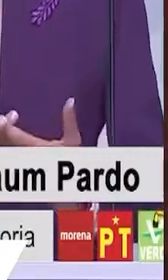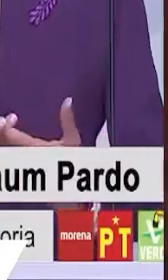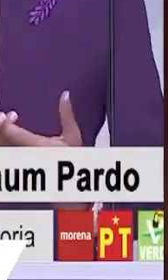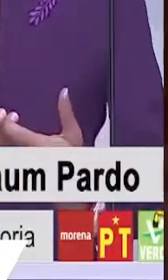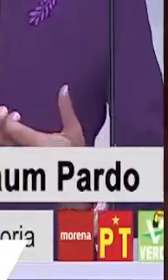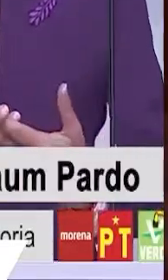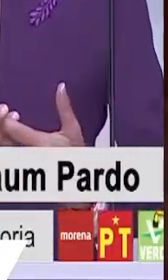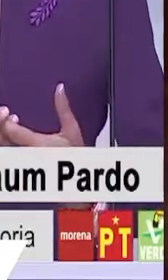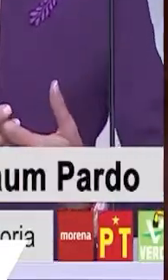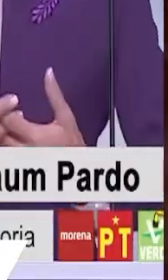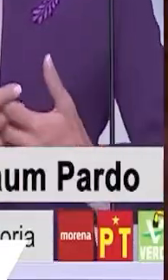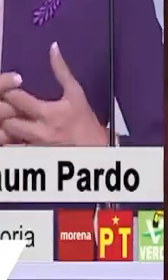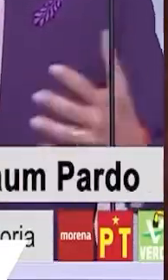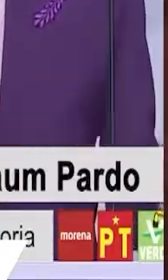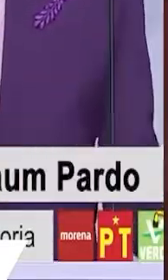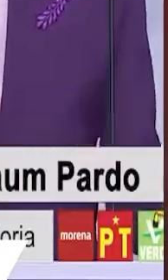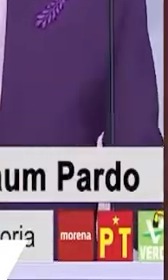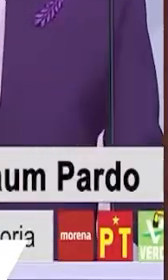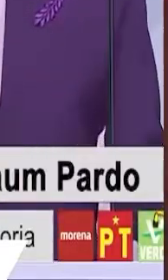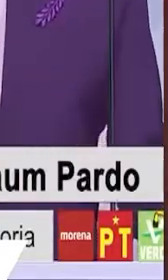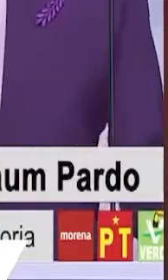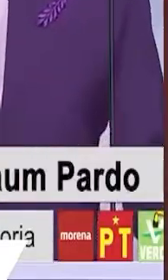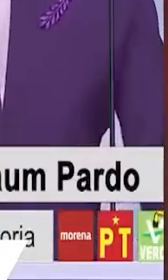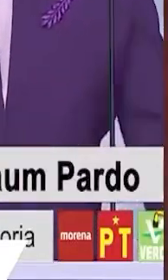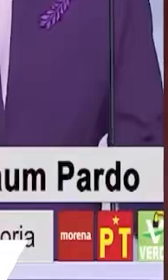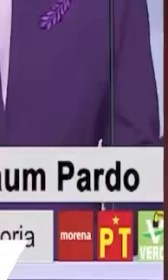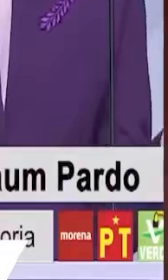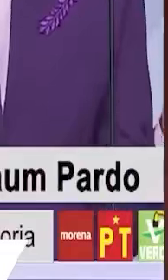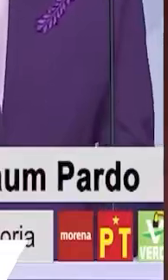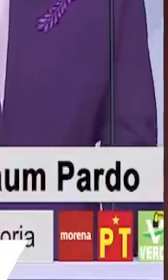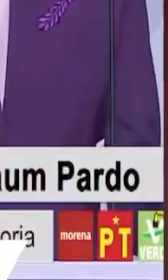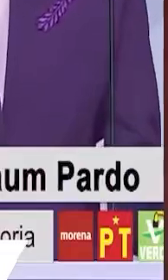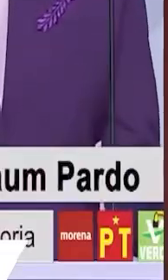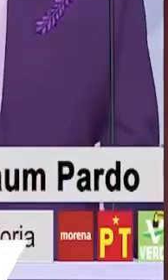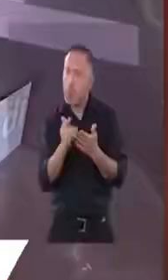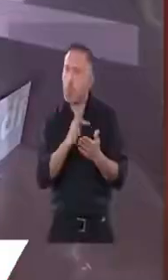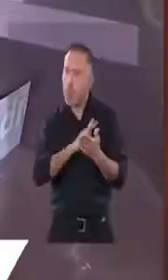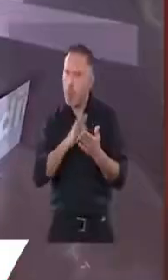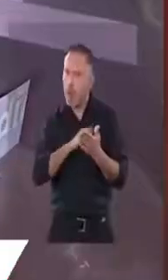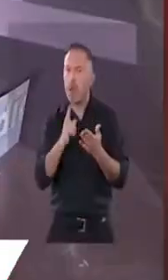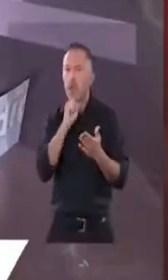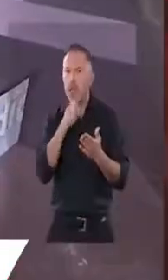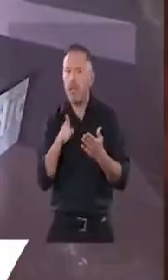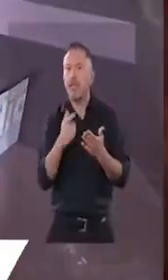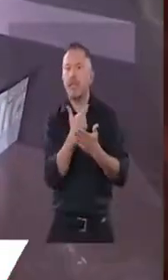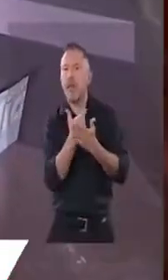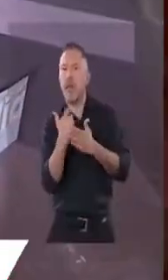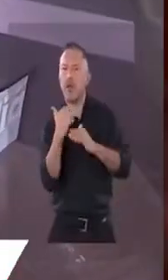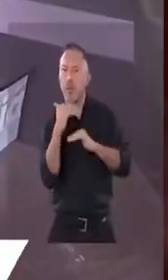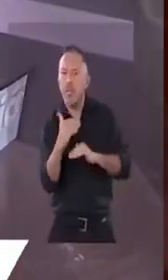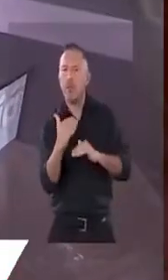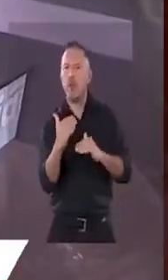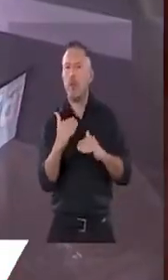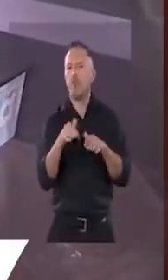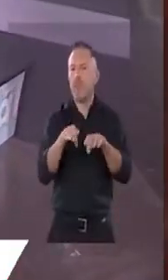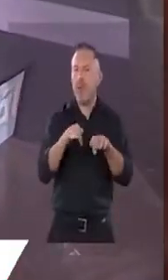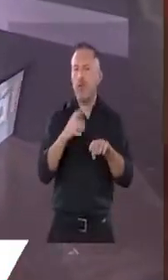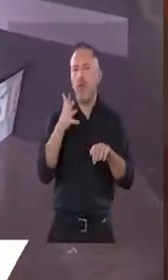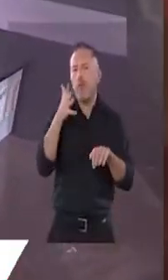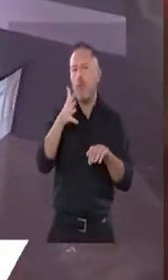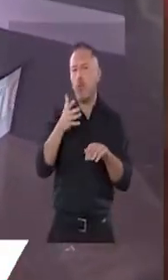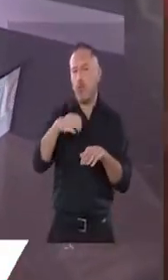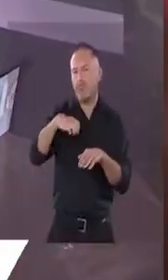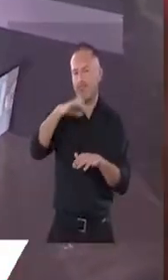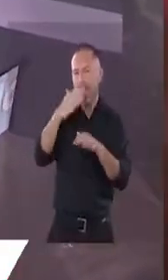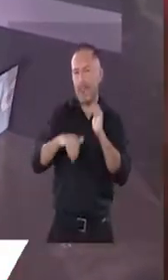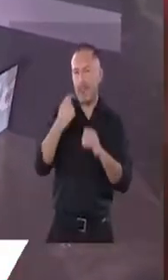las próximas elecciones, sino más bien ya como estrategia para golpear al gobierno siguiente, porque ellos van a